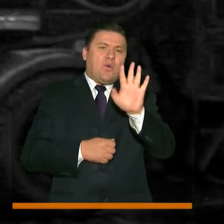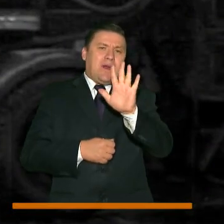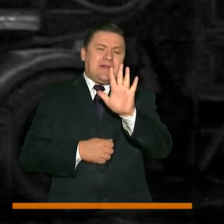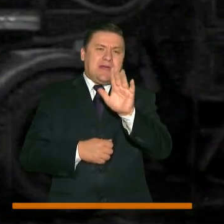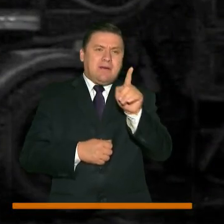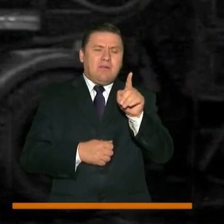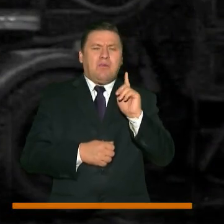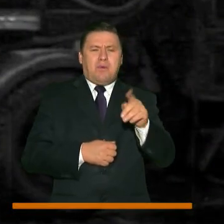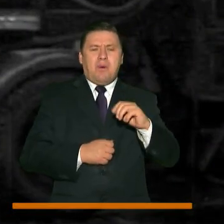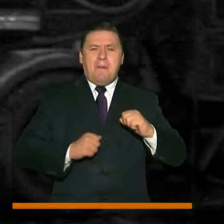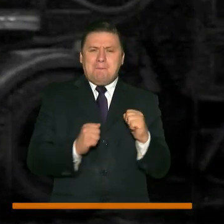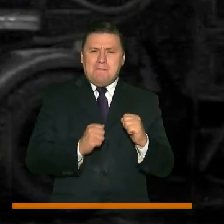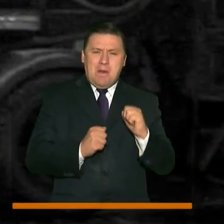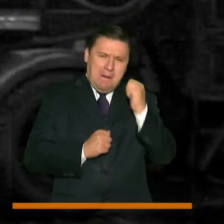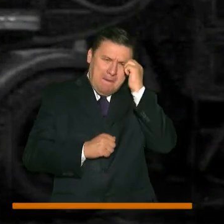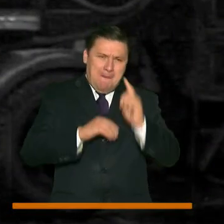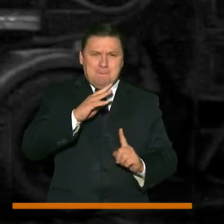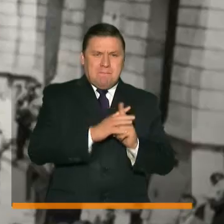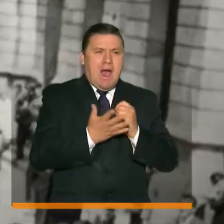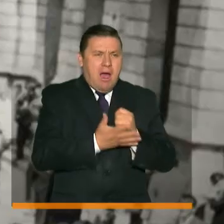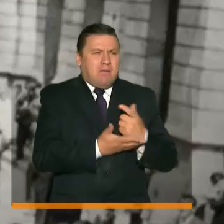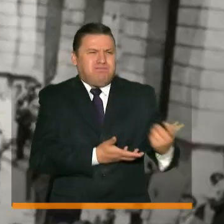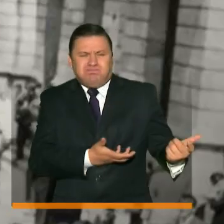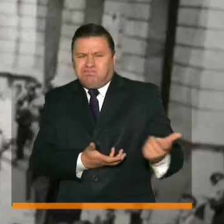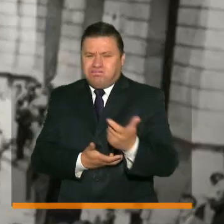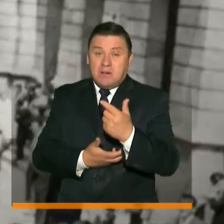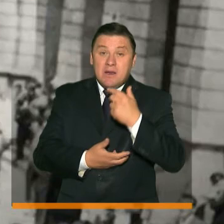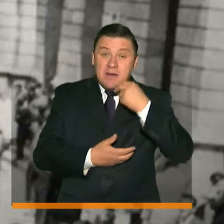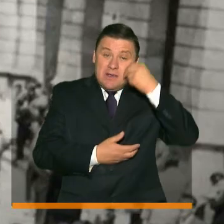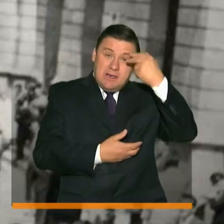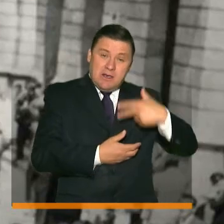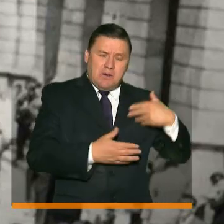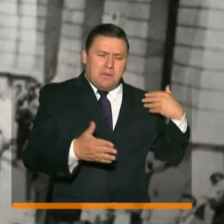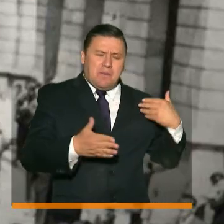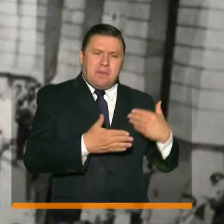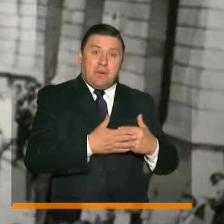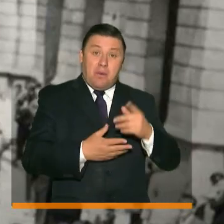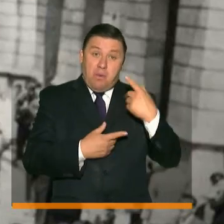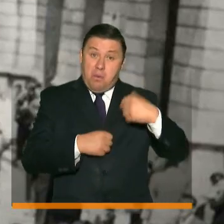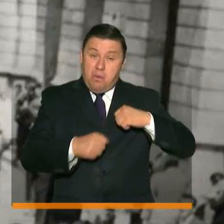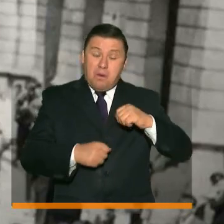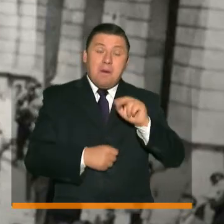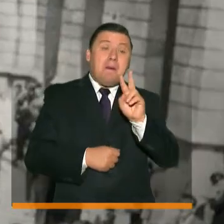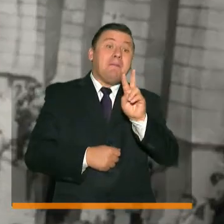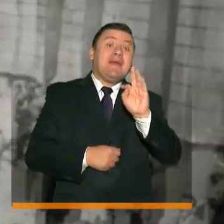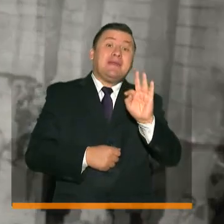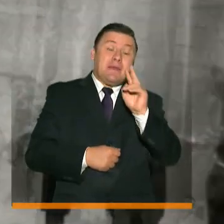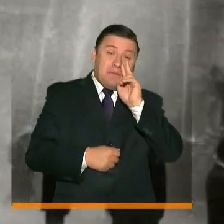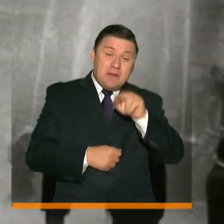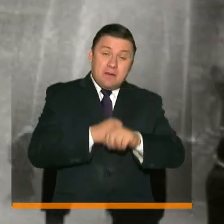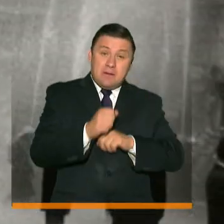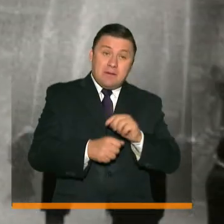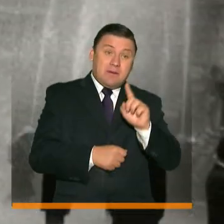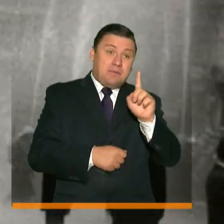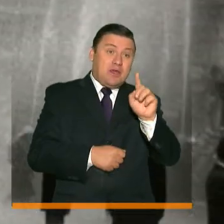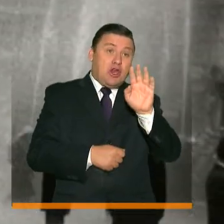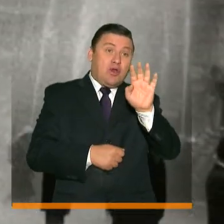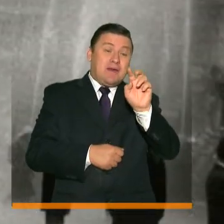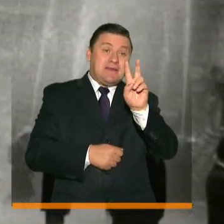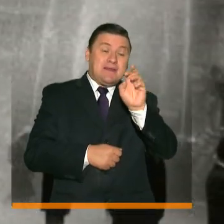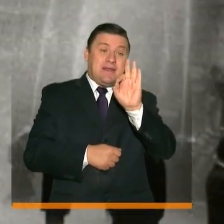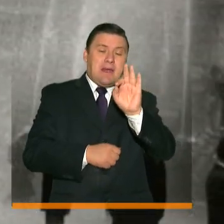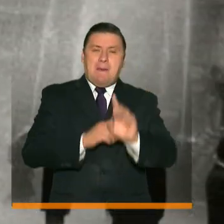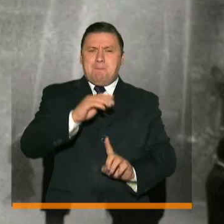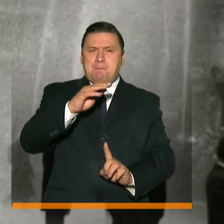en el denominado Bogotazo. En la historia también quedan los actos de valor cuando el 23 de julio de 1973